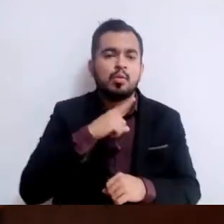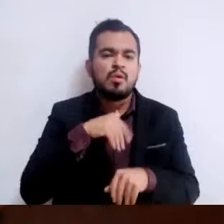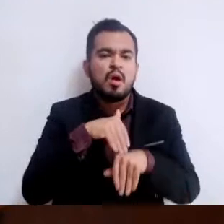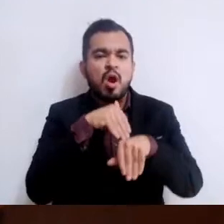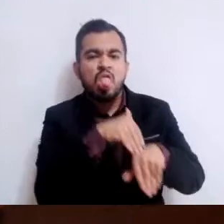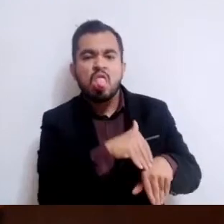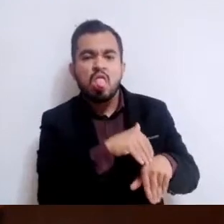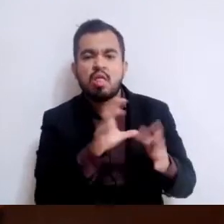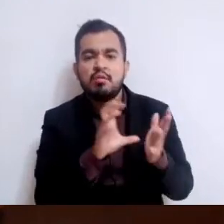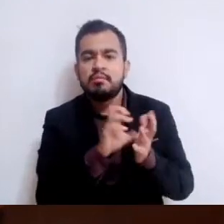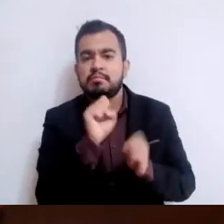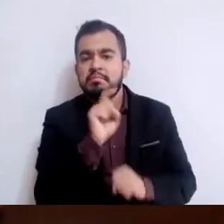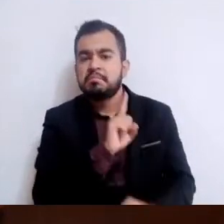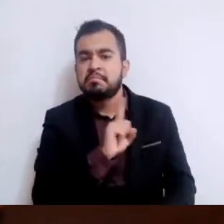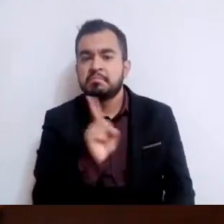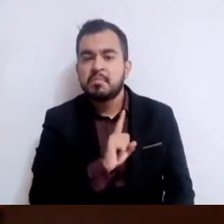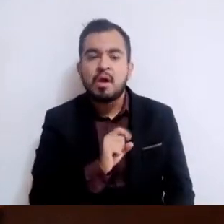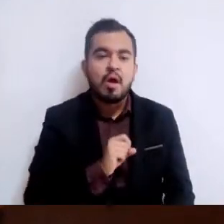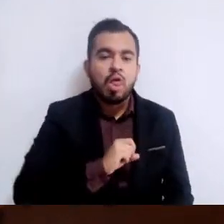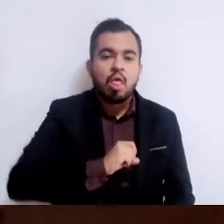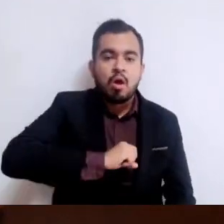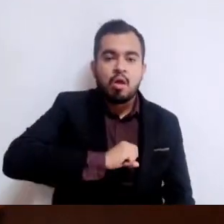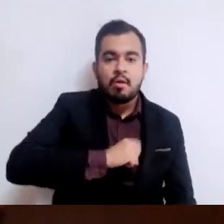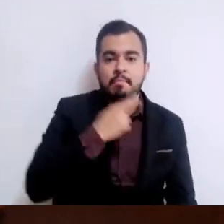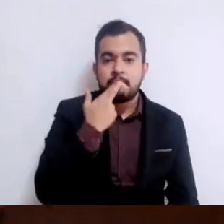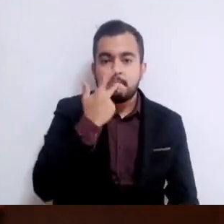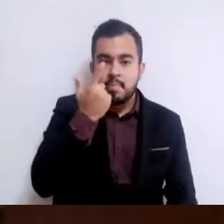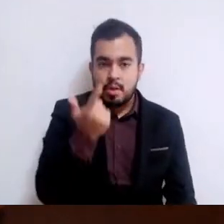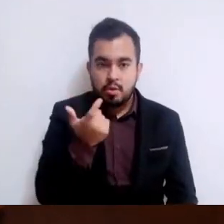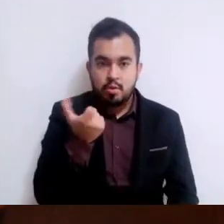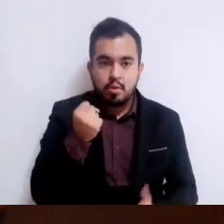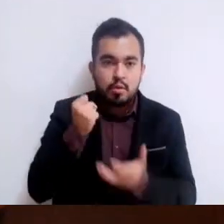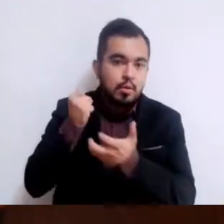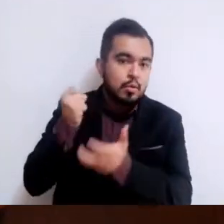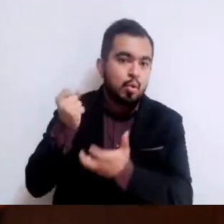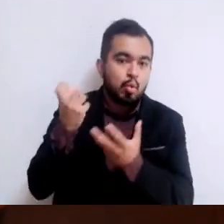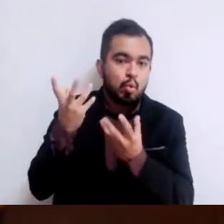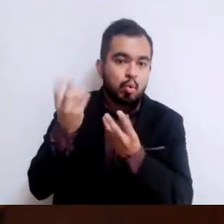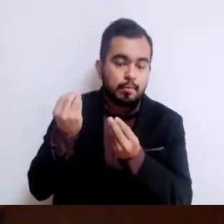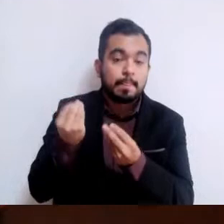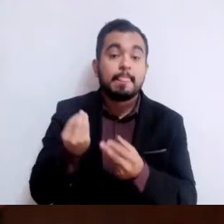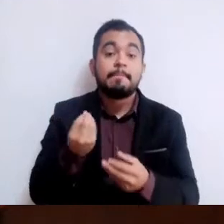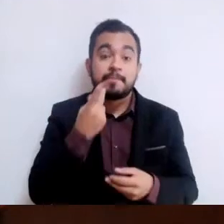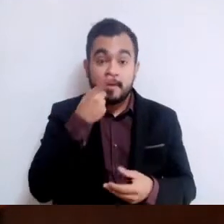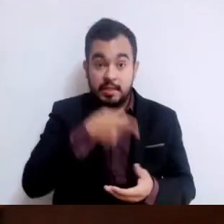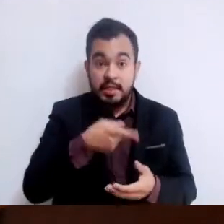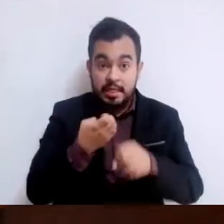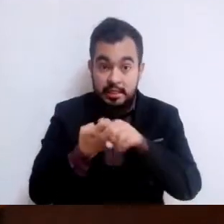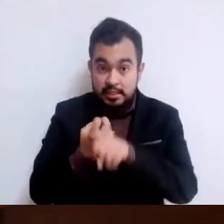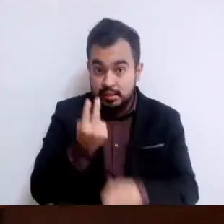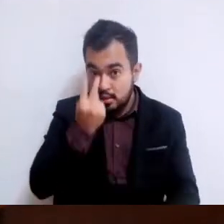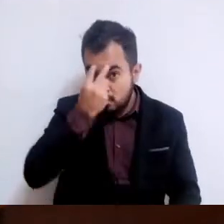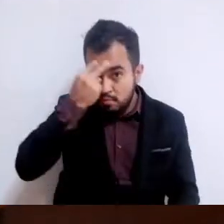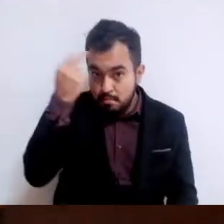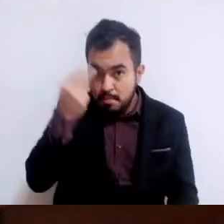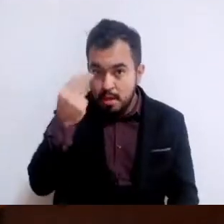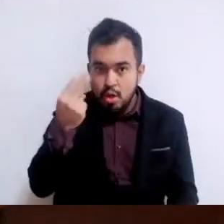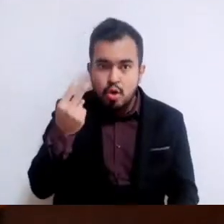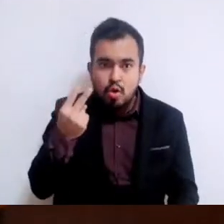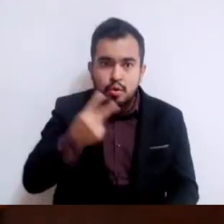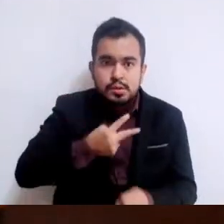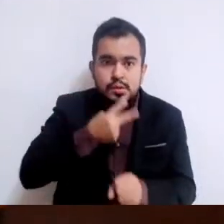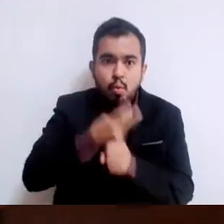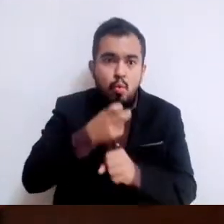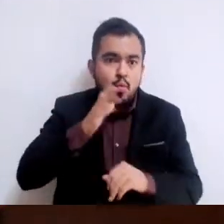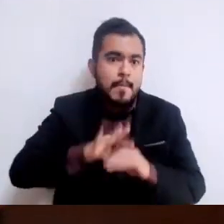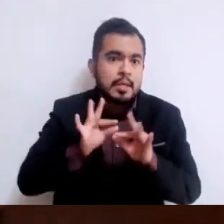Es inadmisible cómo, a pesar de ser la segunda entidad federativa en México que más contribuye al PIB, el Estado de México haya